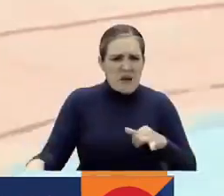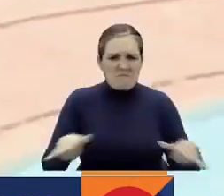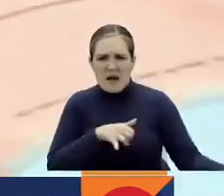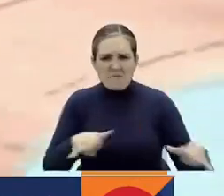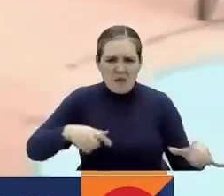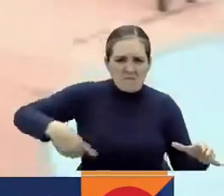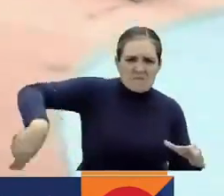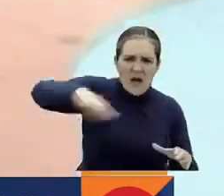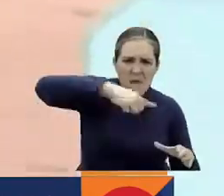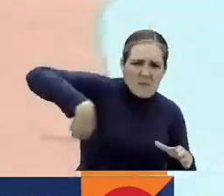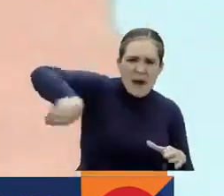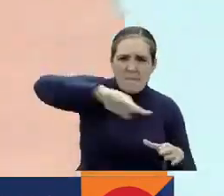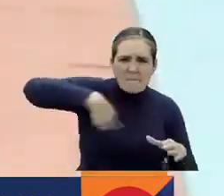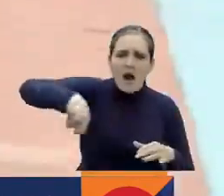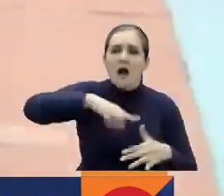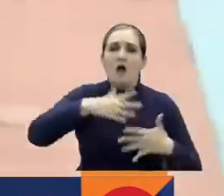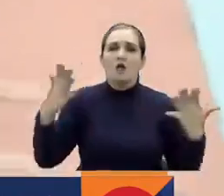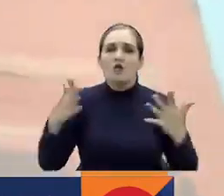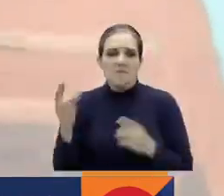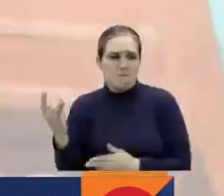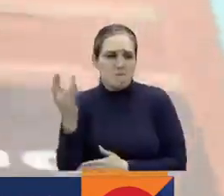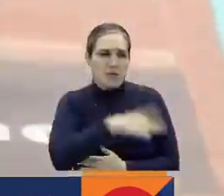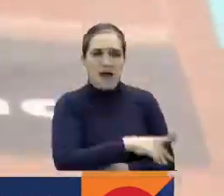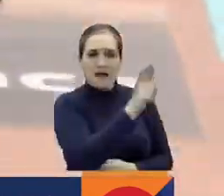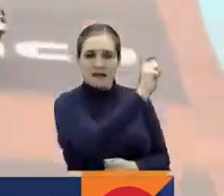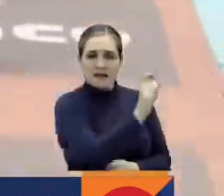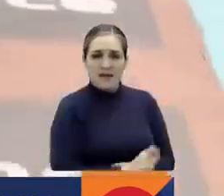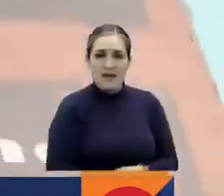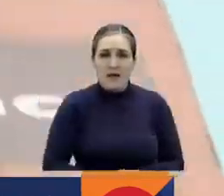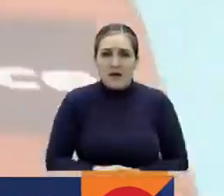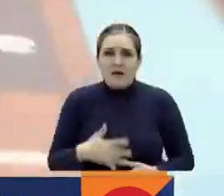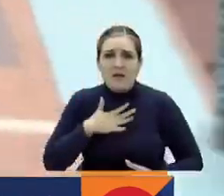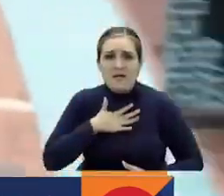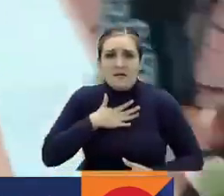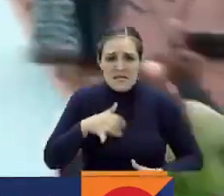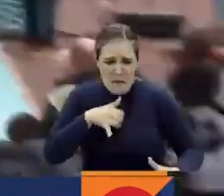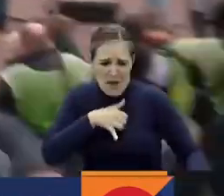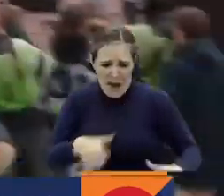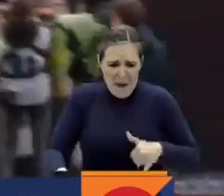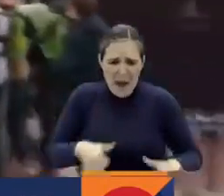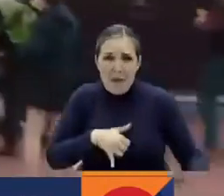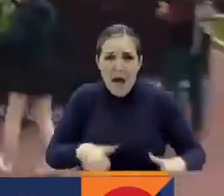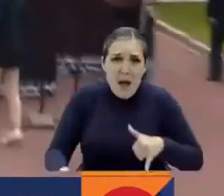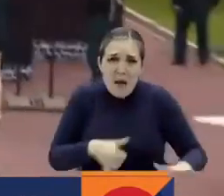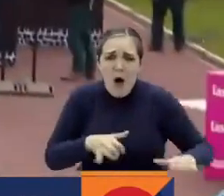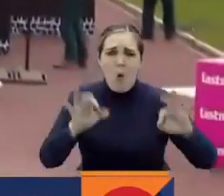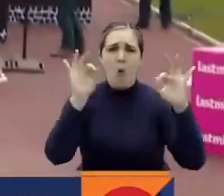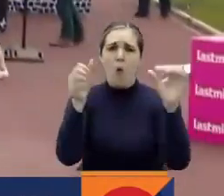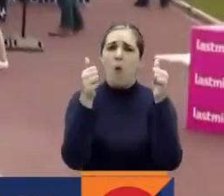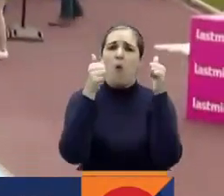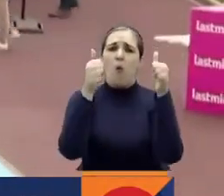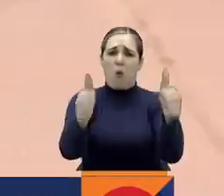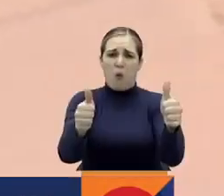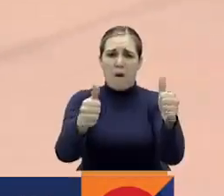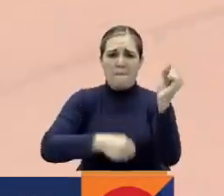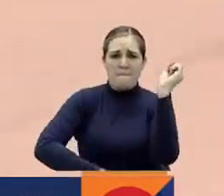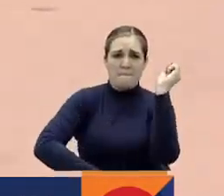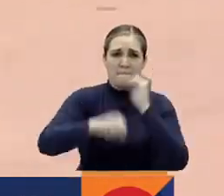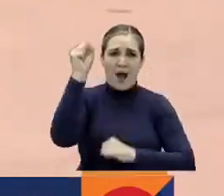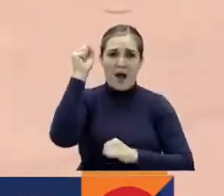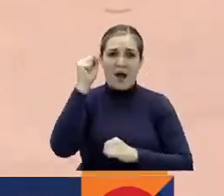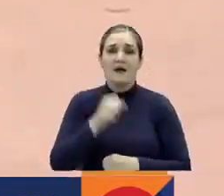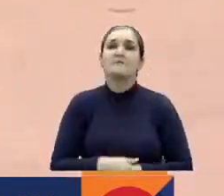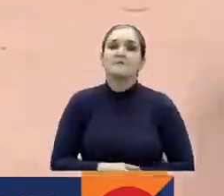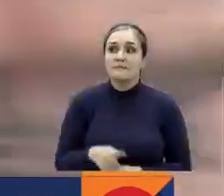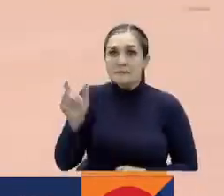sprint frente a la italiana Katia Ragusa. Está parado en las pedales, se pone por delante y está venciendo. Premio a